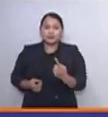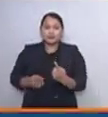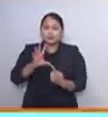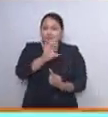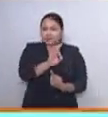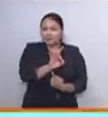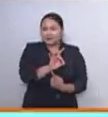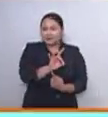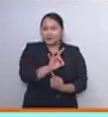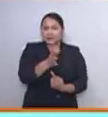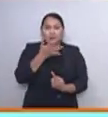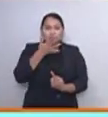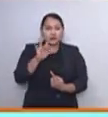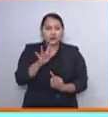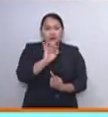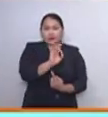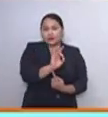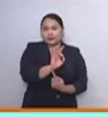8, segundo dígito, suerte.